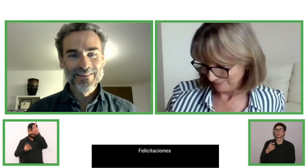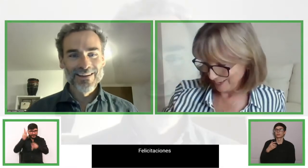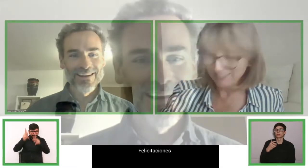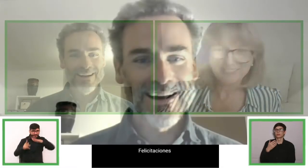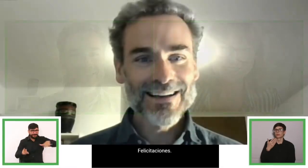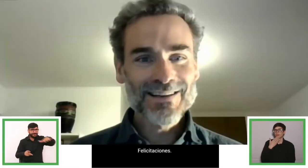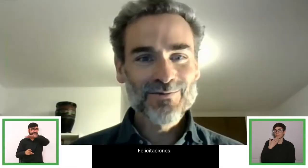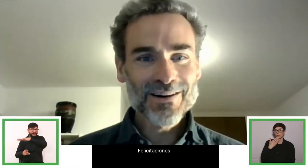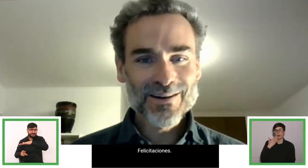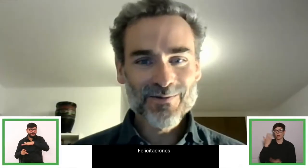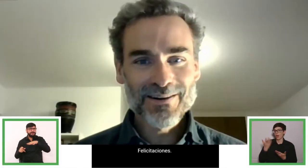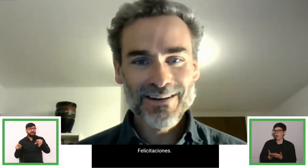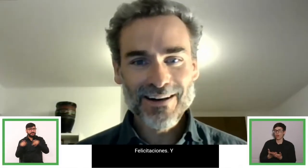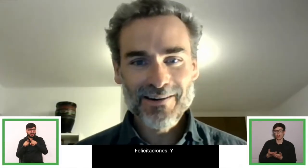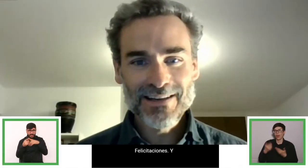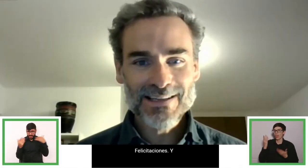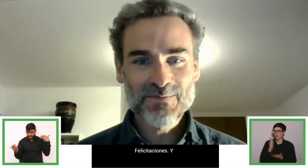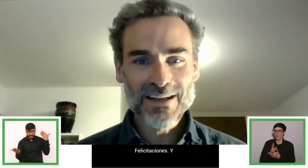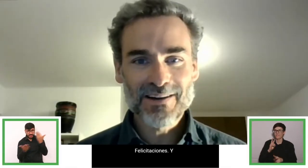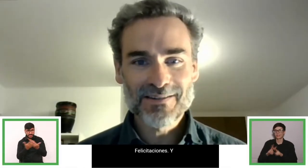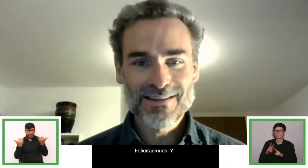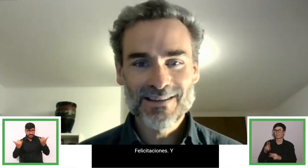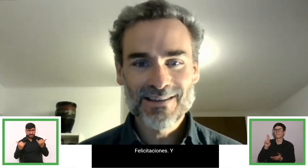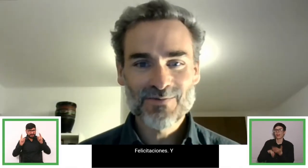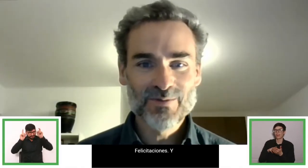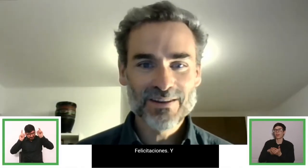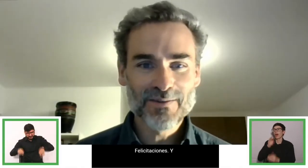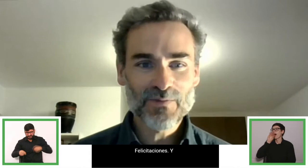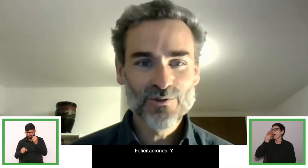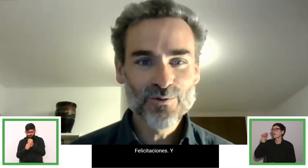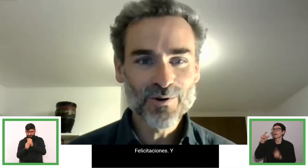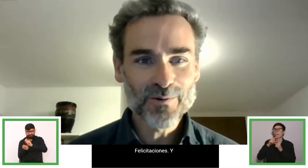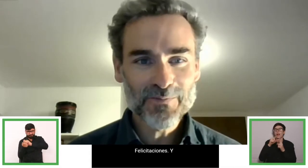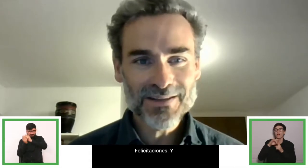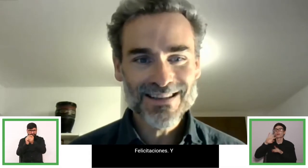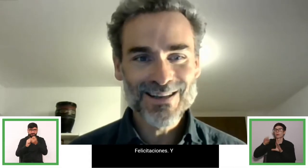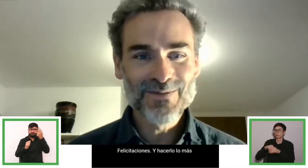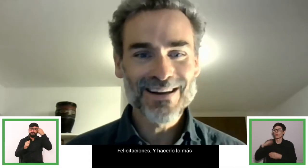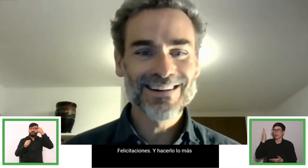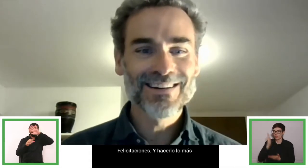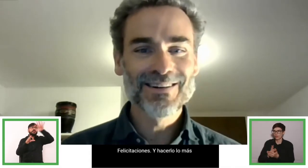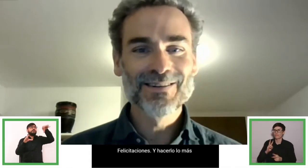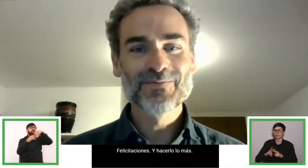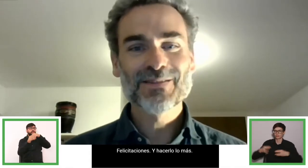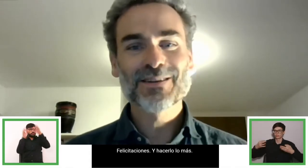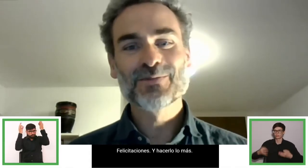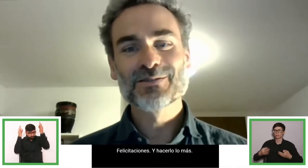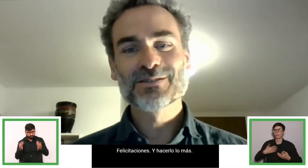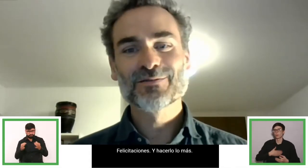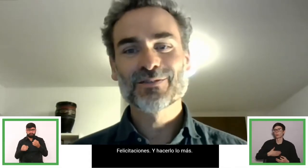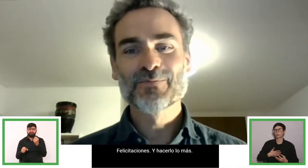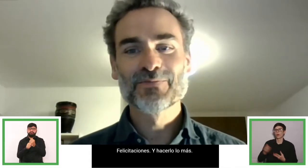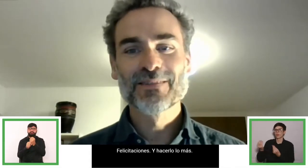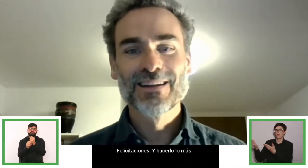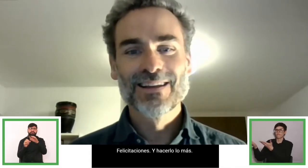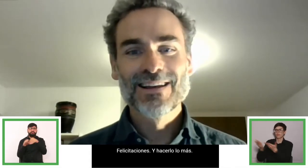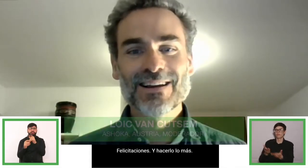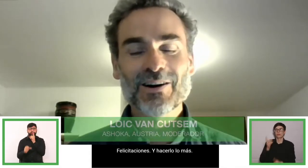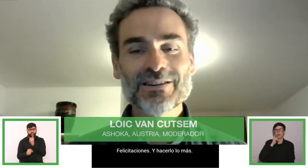Y hacerlo nomás, eso es importante. Me gustaría ahora darle la bienvenida a nuestro